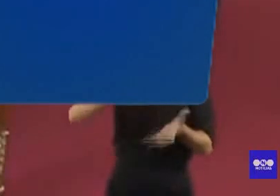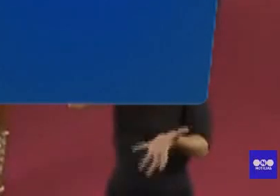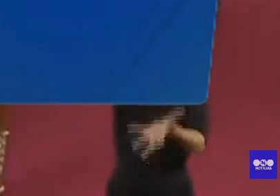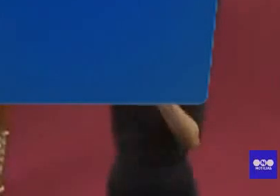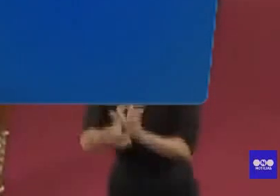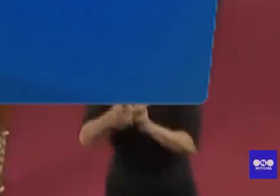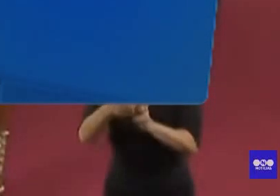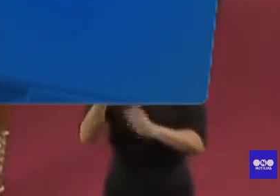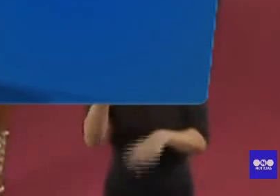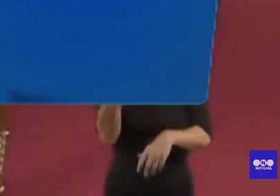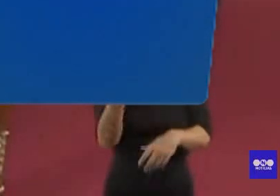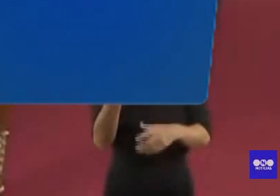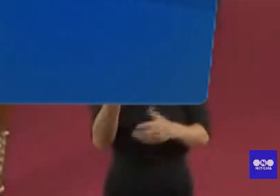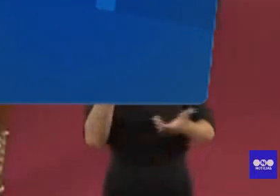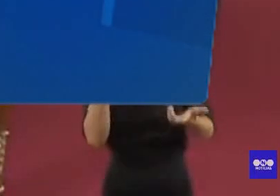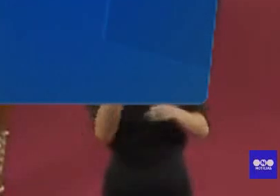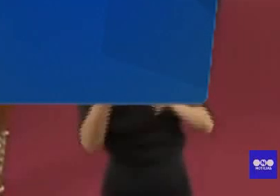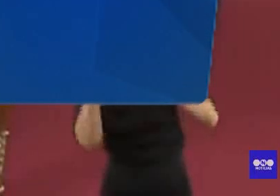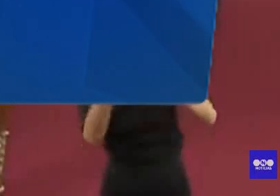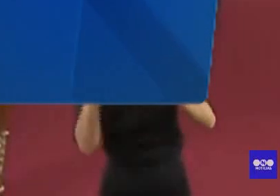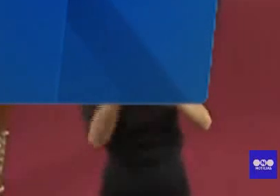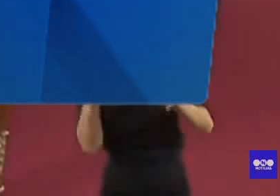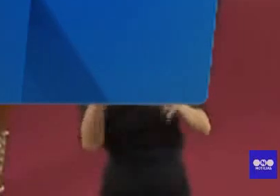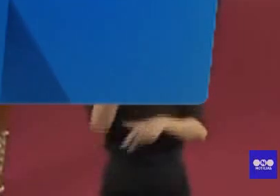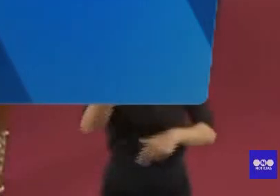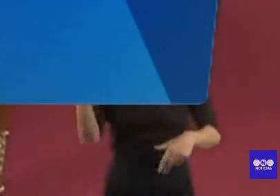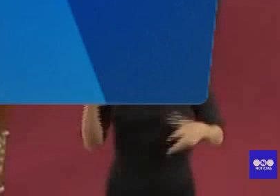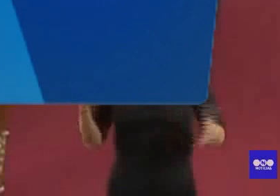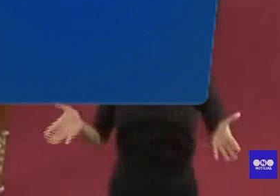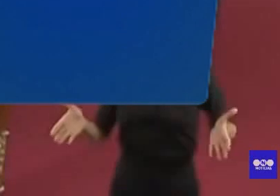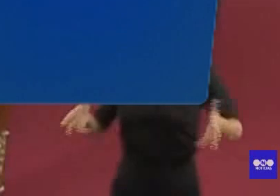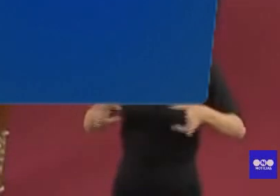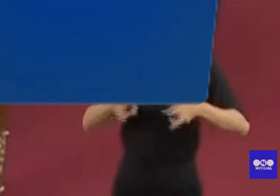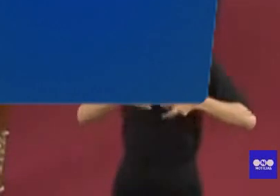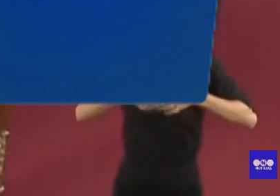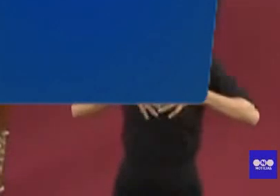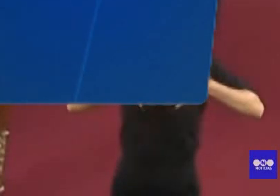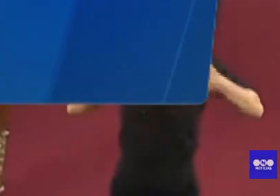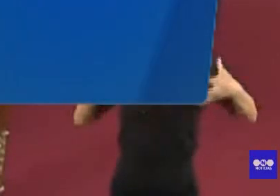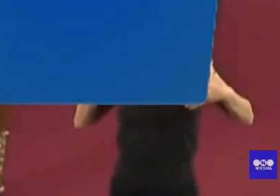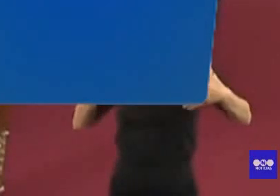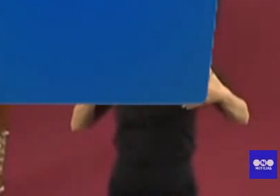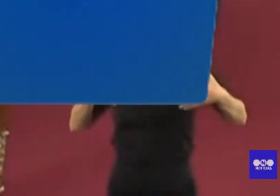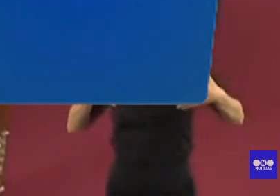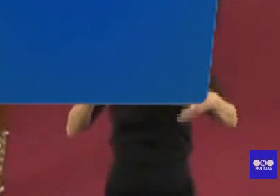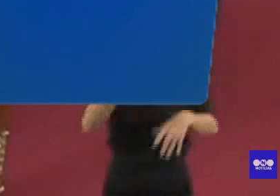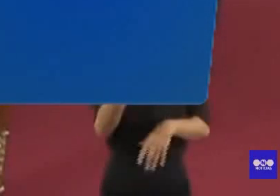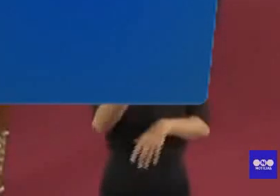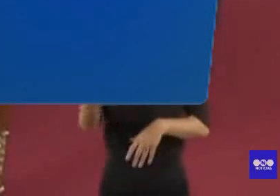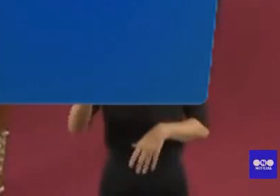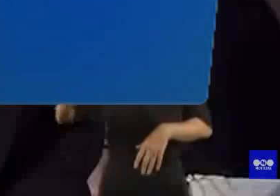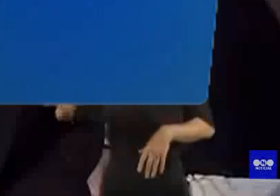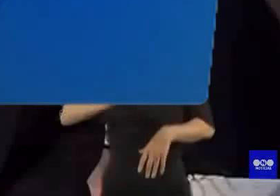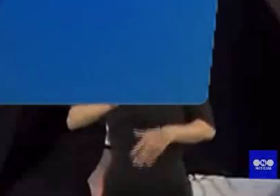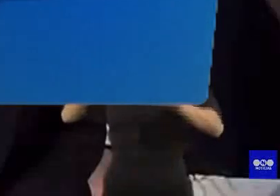parece que los decretos de necesidad de urgencia son muy importantes Por supuesto que es como decís esto se tiene que validar en el